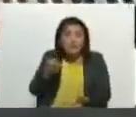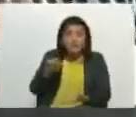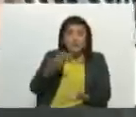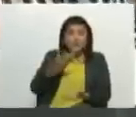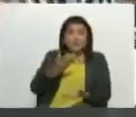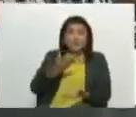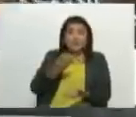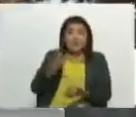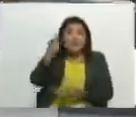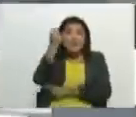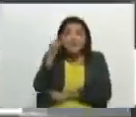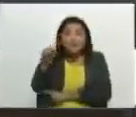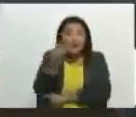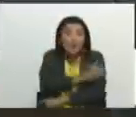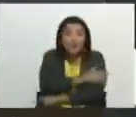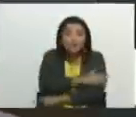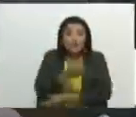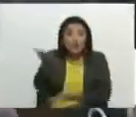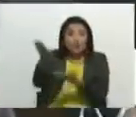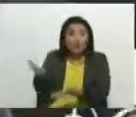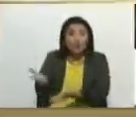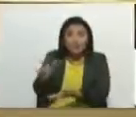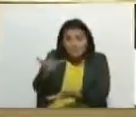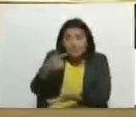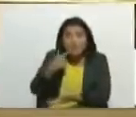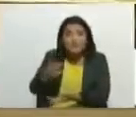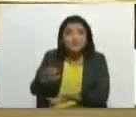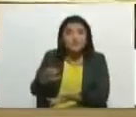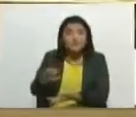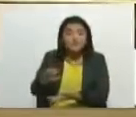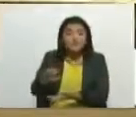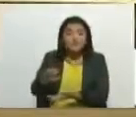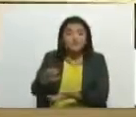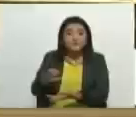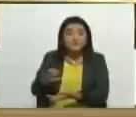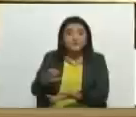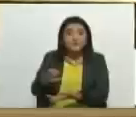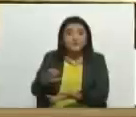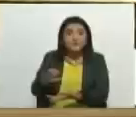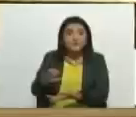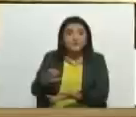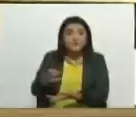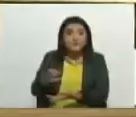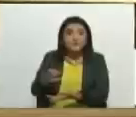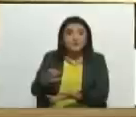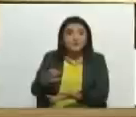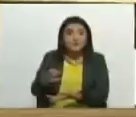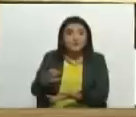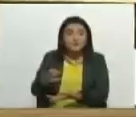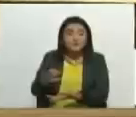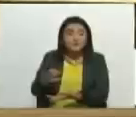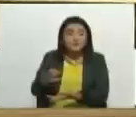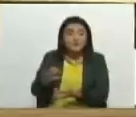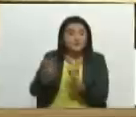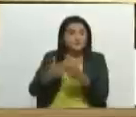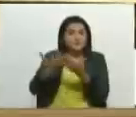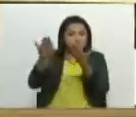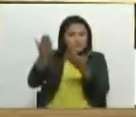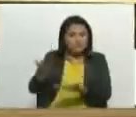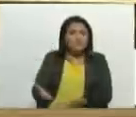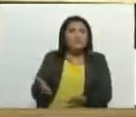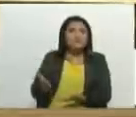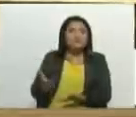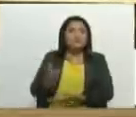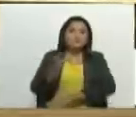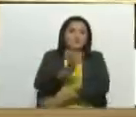de la misma tolda que lo eligió como alcalde de ese municipio, cosa que además enaltece a esa